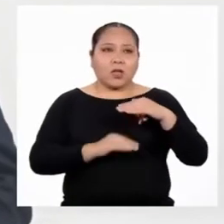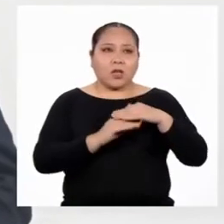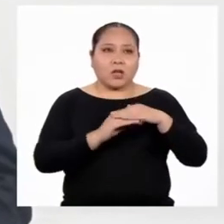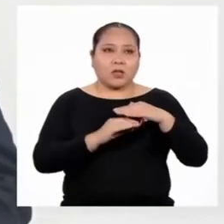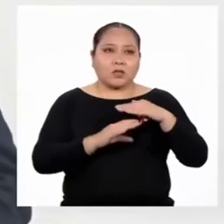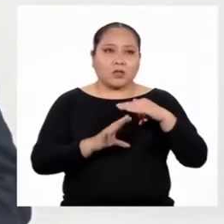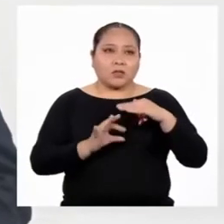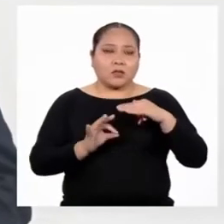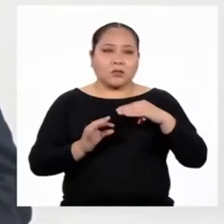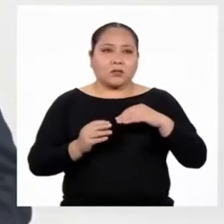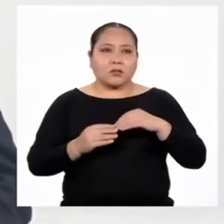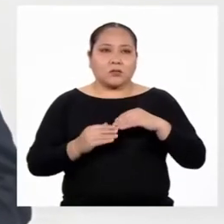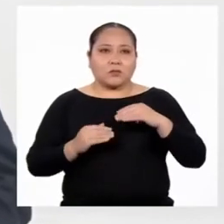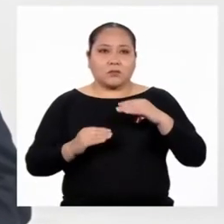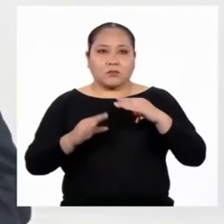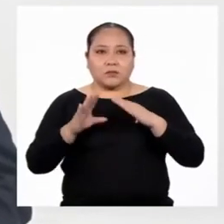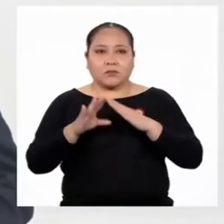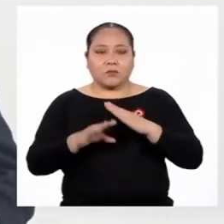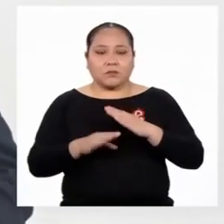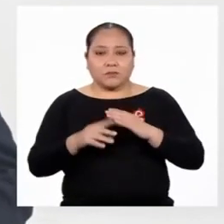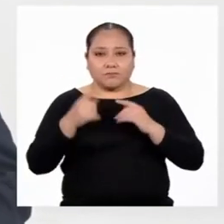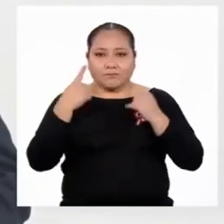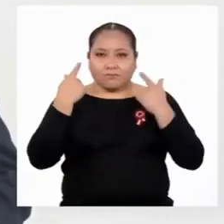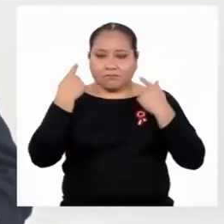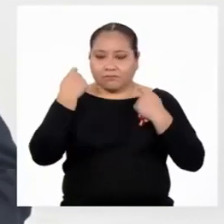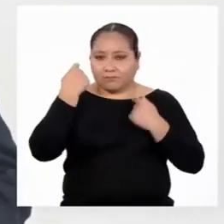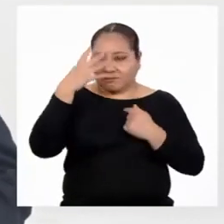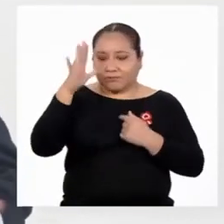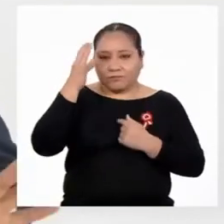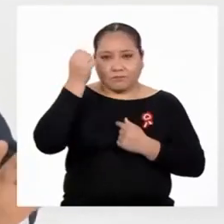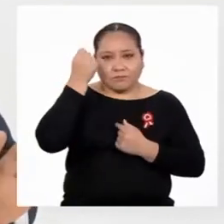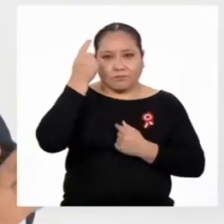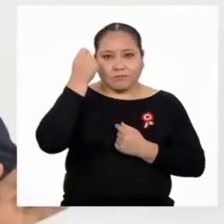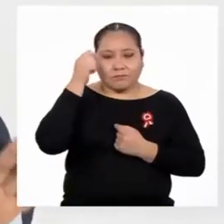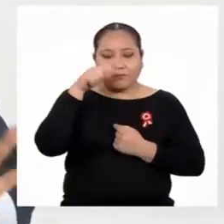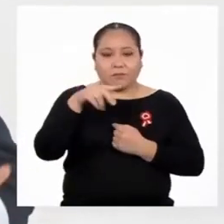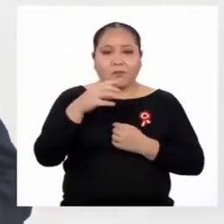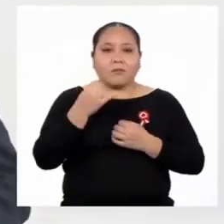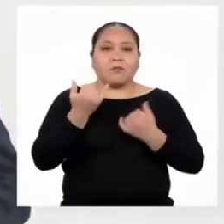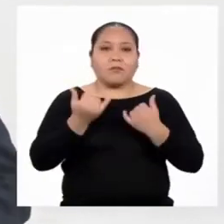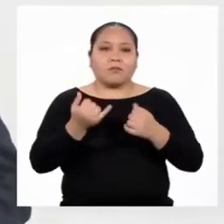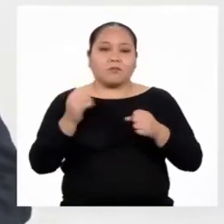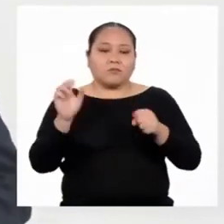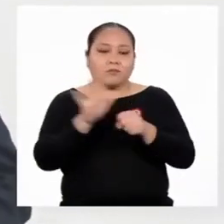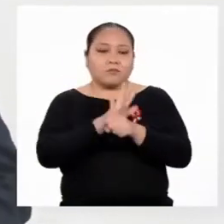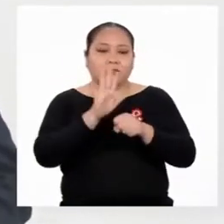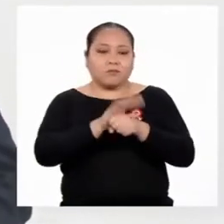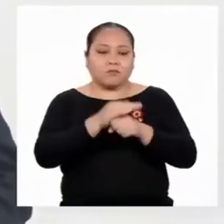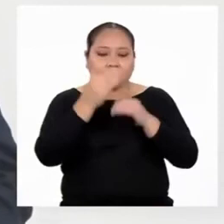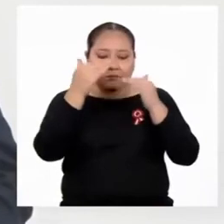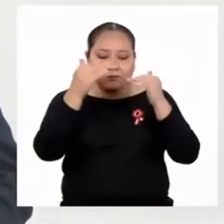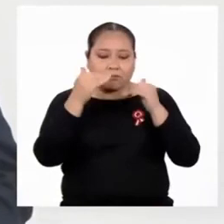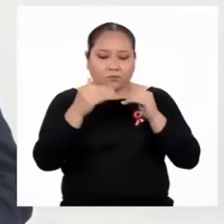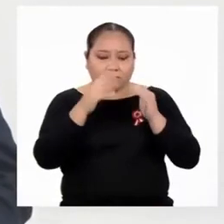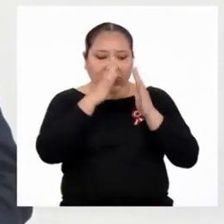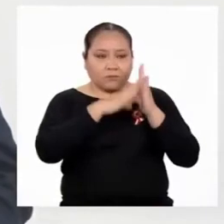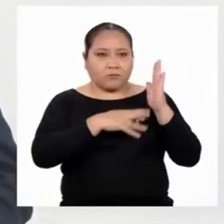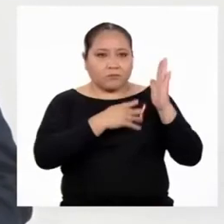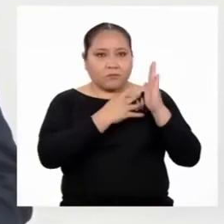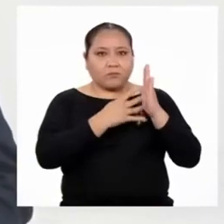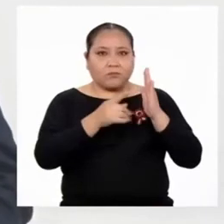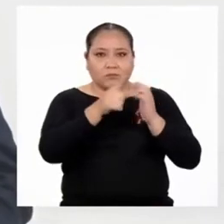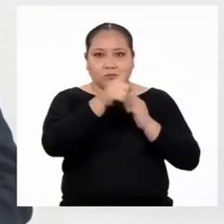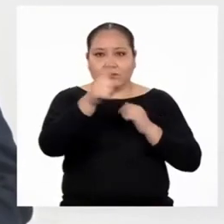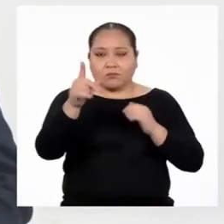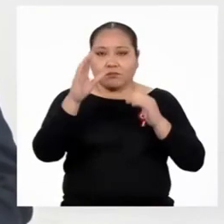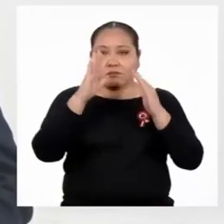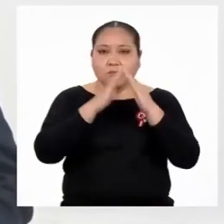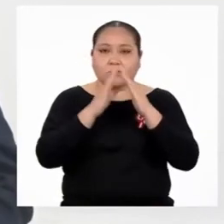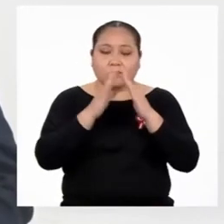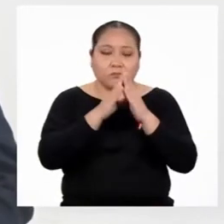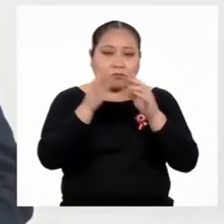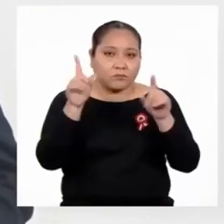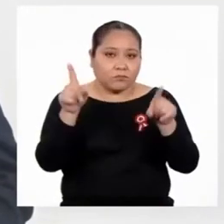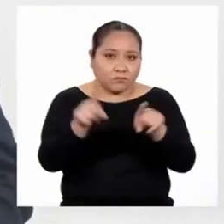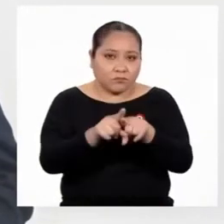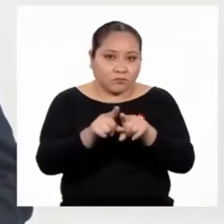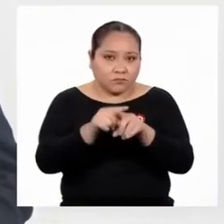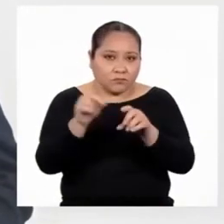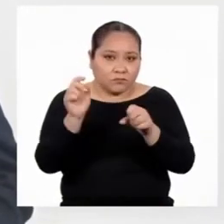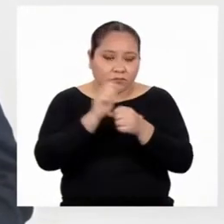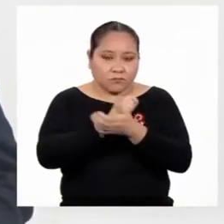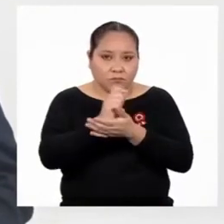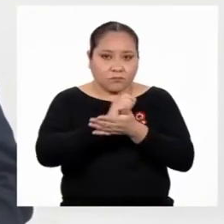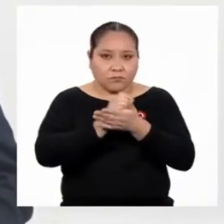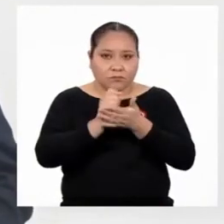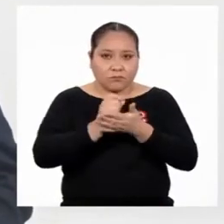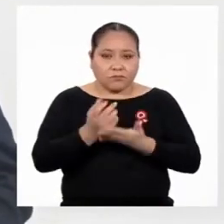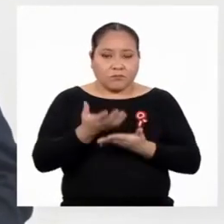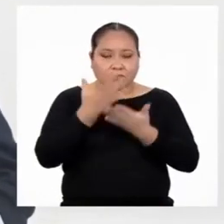entendiste perfectamente. Ahora completa todos los demás recuadros. Ustedes en casa también.